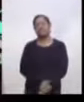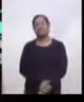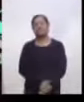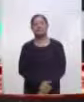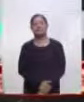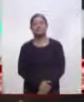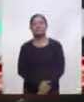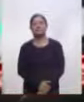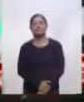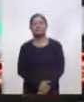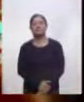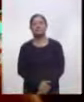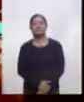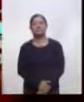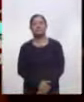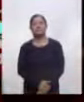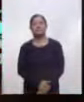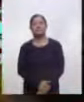A gusto, ¿no?